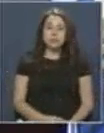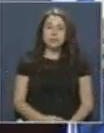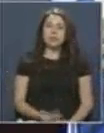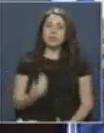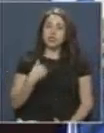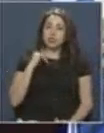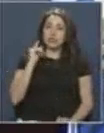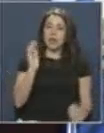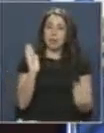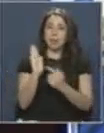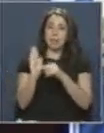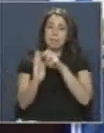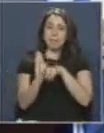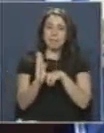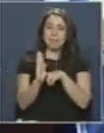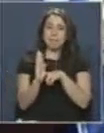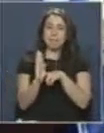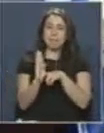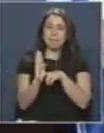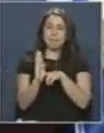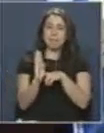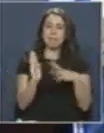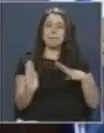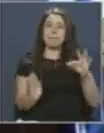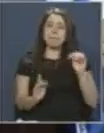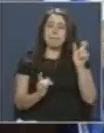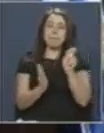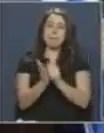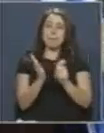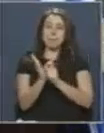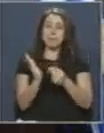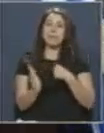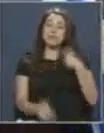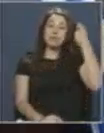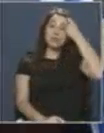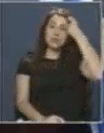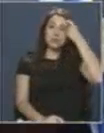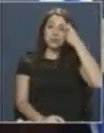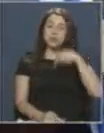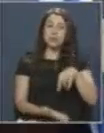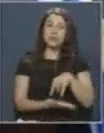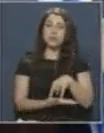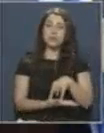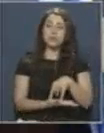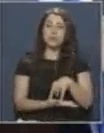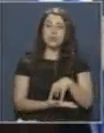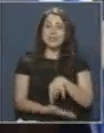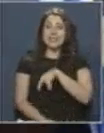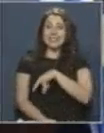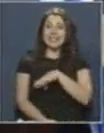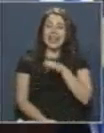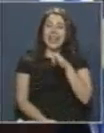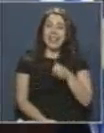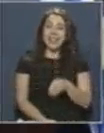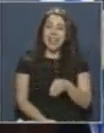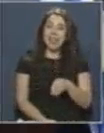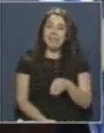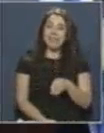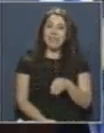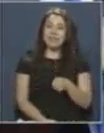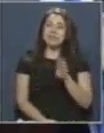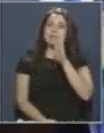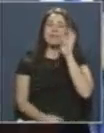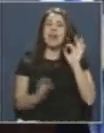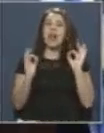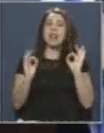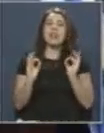voy a apoyar este proyecto, señor Presidente. Felicito a los autores porque creo que el Parlamento y Chile tienen que irse colocando a la